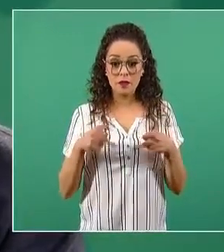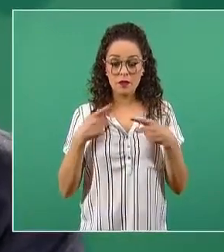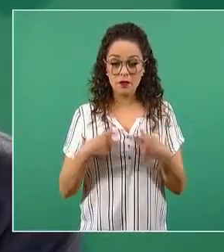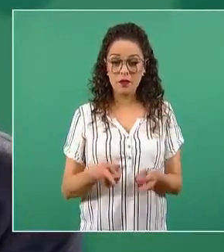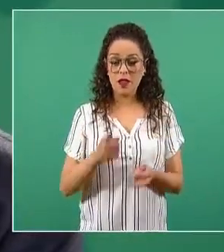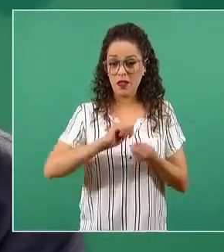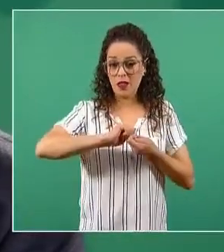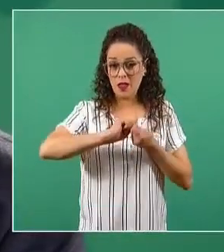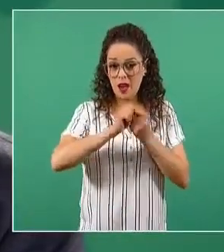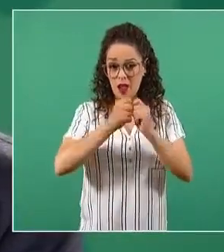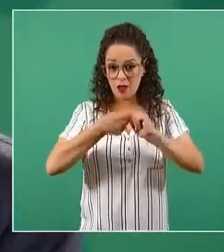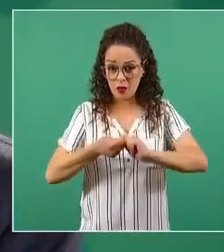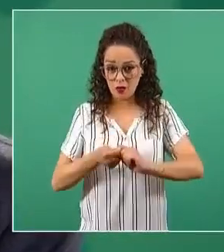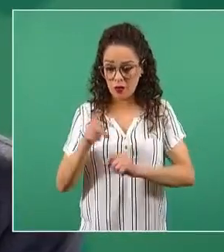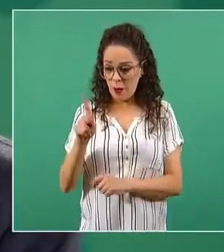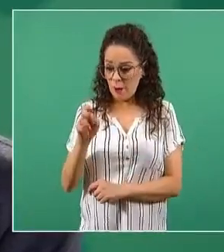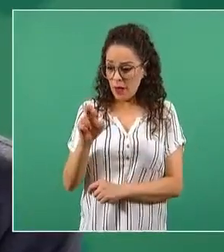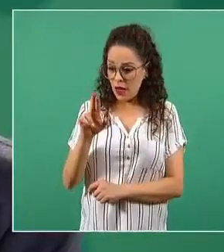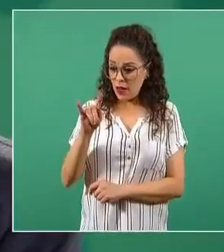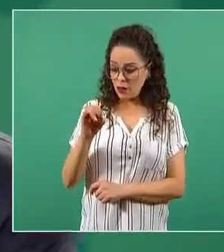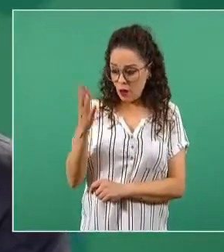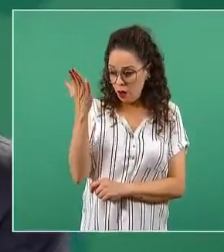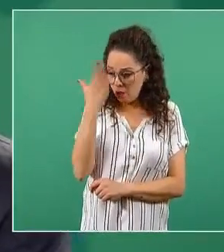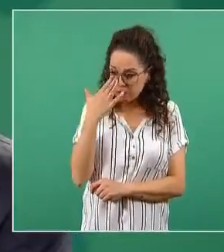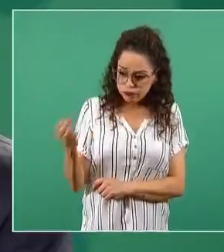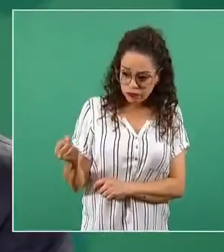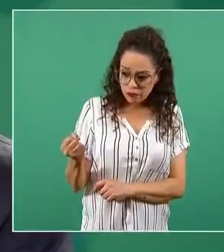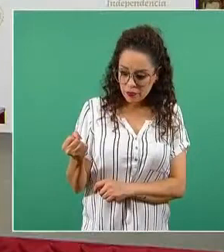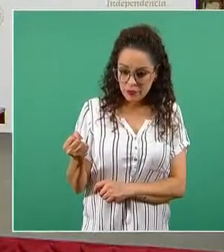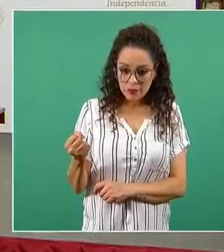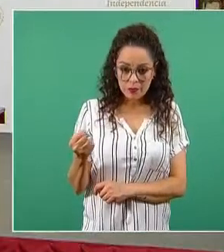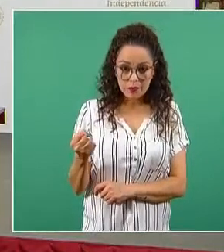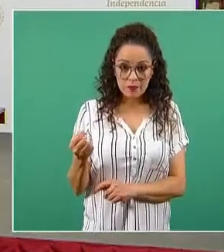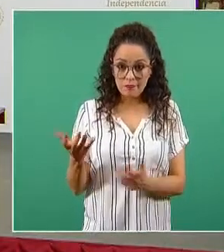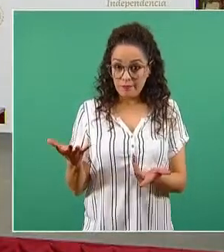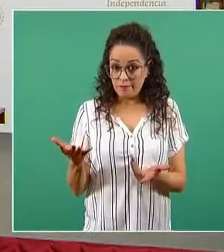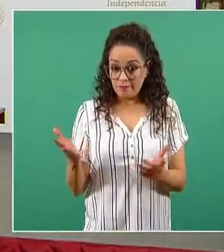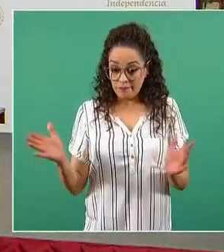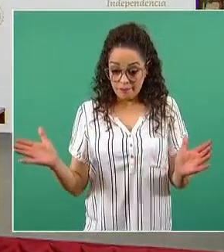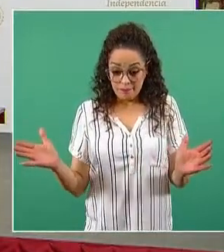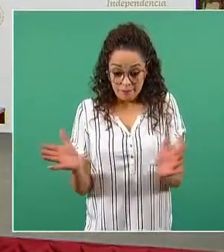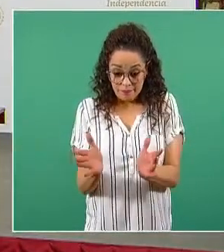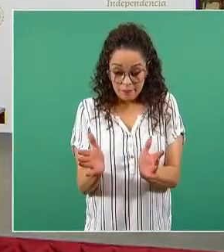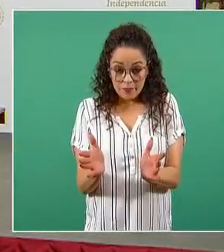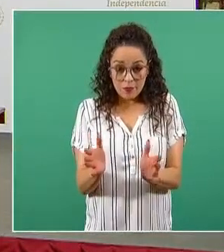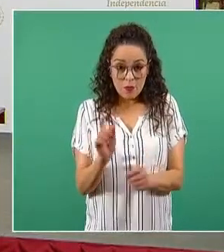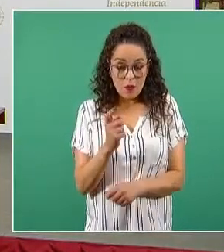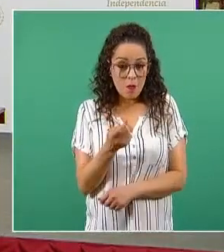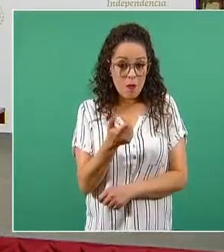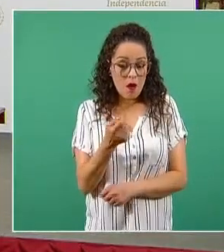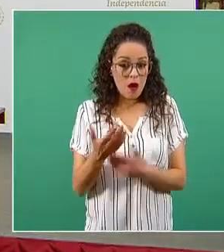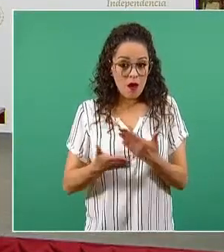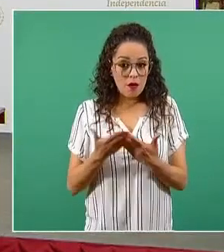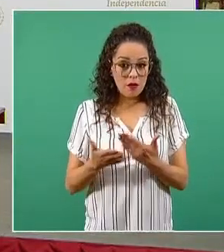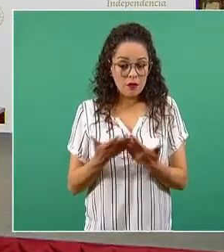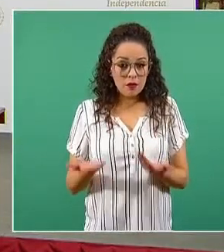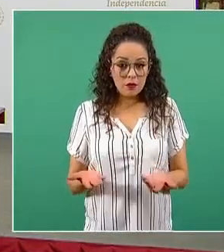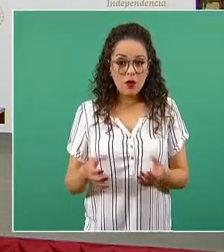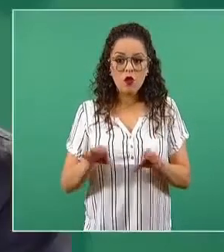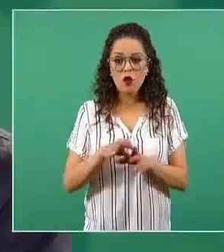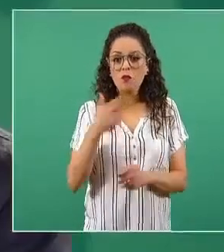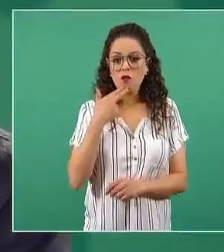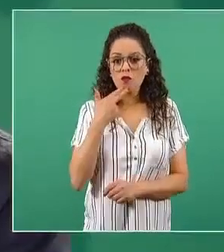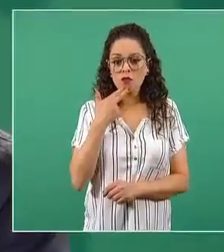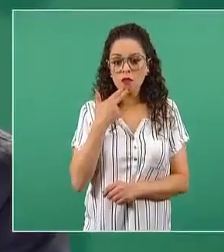peritas y peritos especializados, muy cerrado, que también funcionaba con cierto conflicto de interés